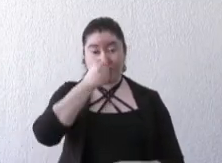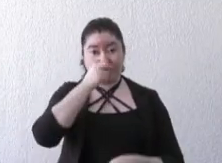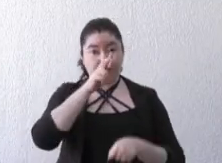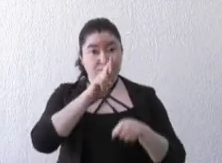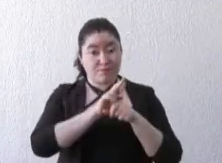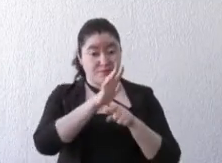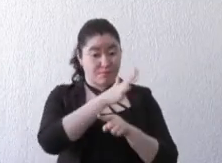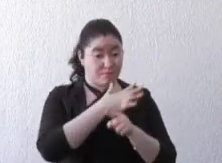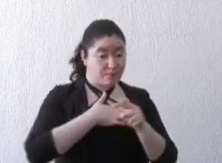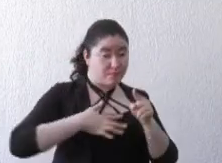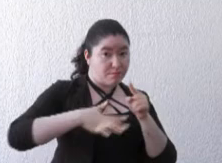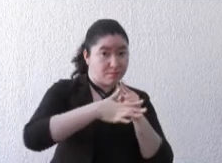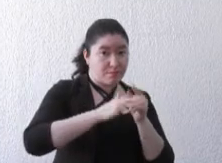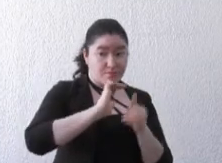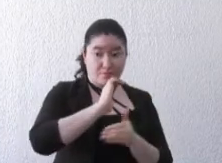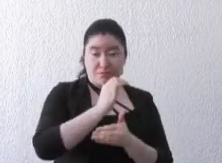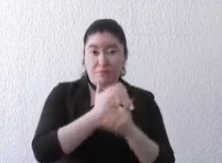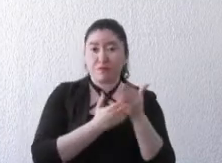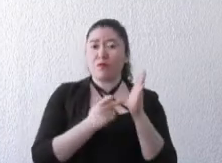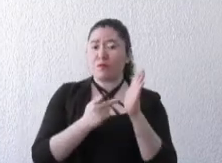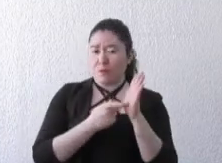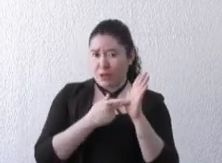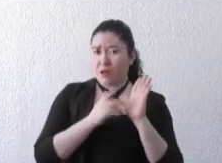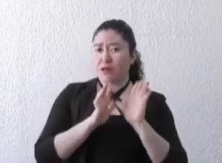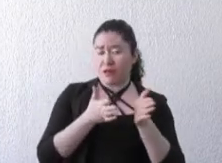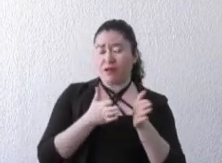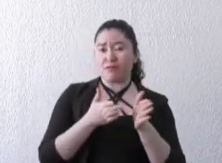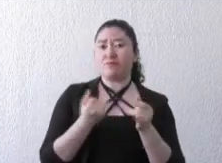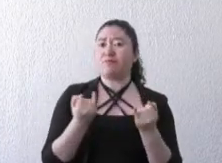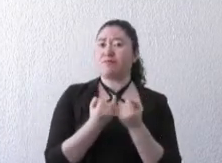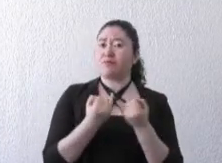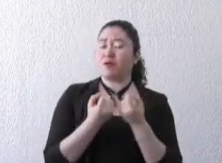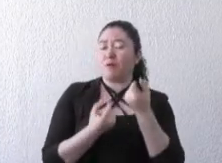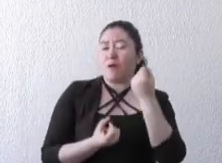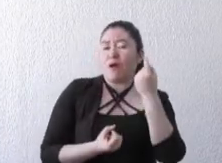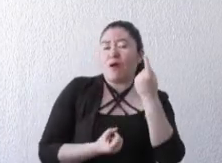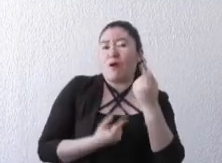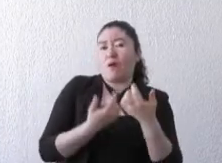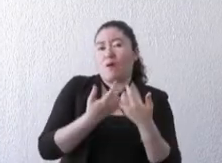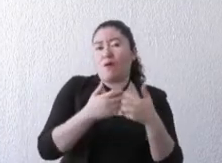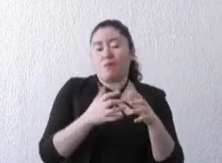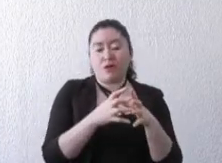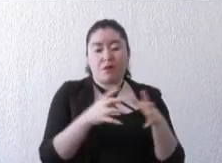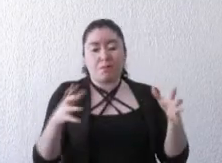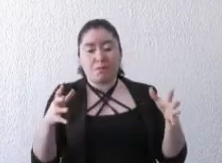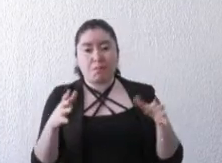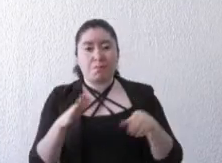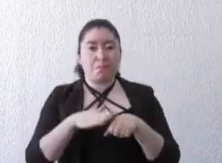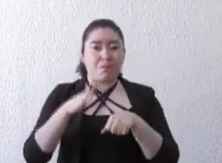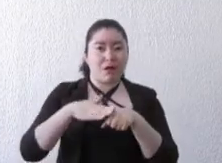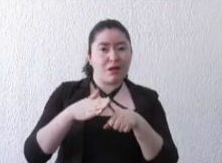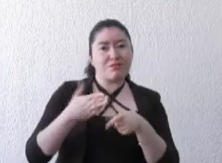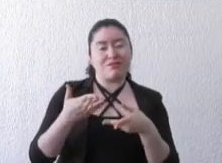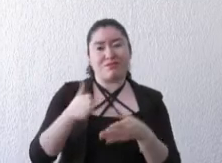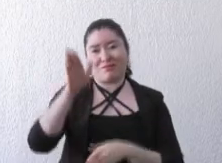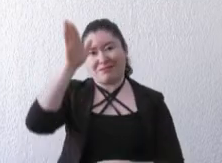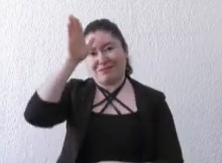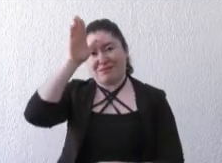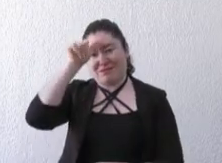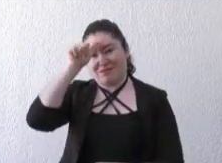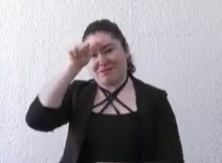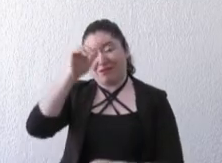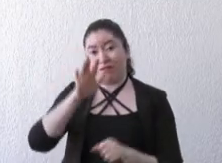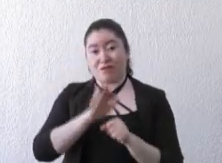Ambiente, este contrato fue renovado e inclusive ampliado en algunas consideraciones de obras que tenían que ver